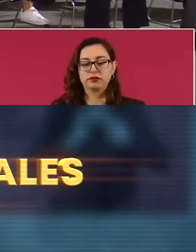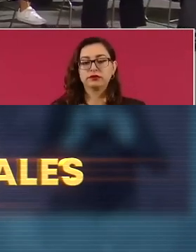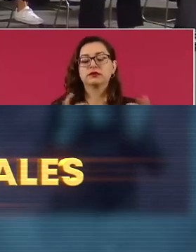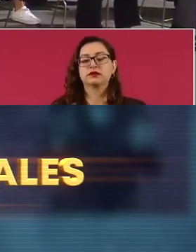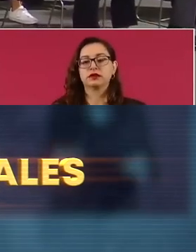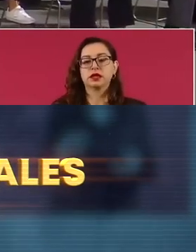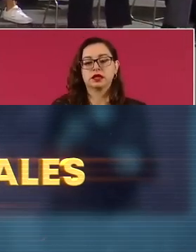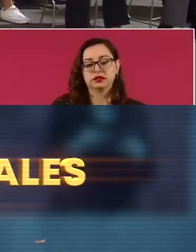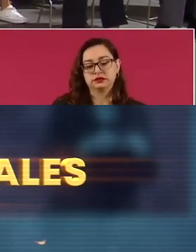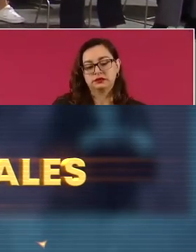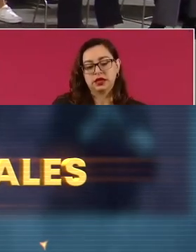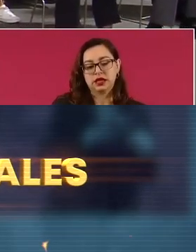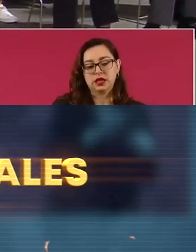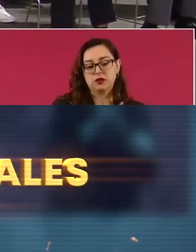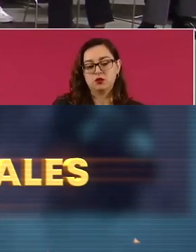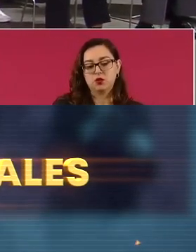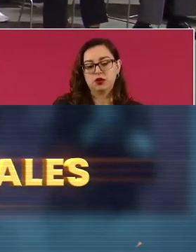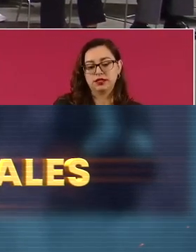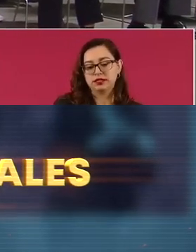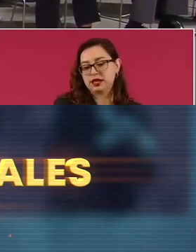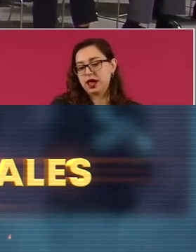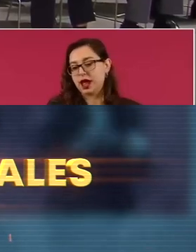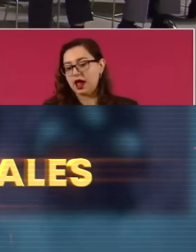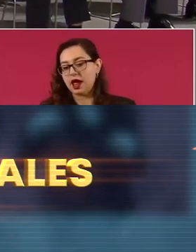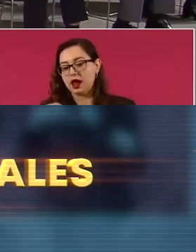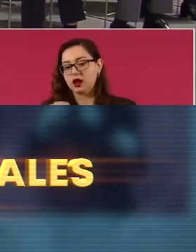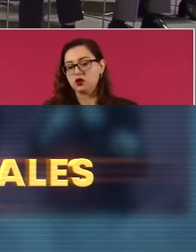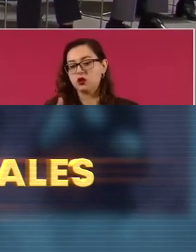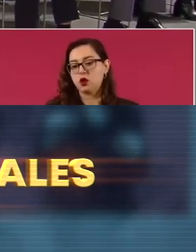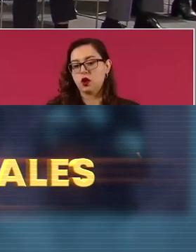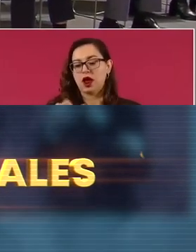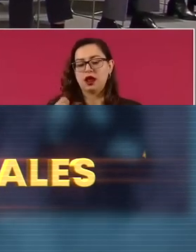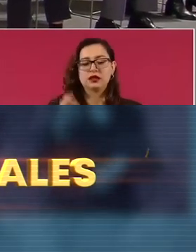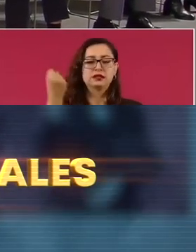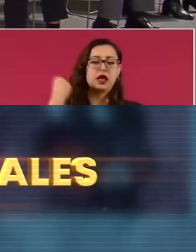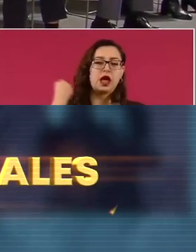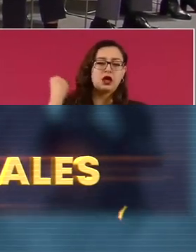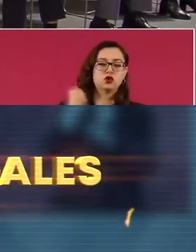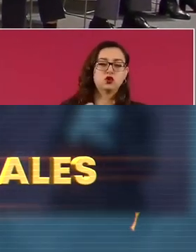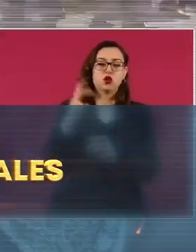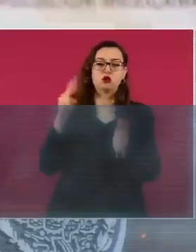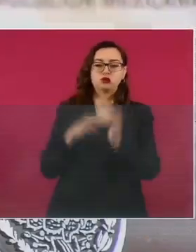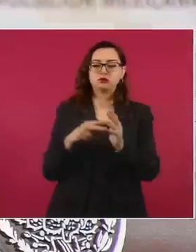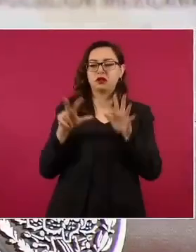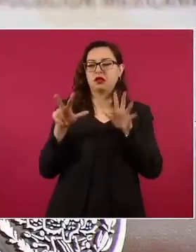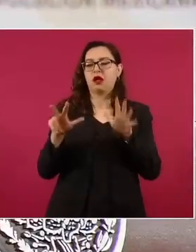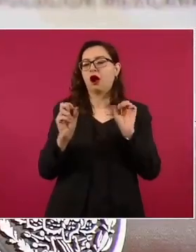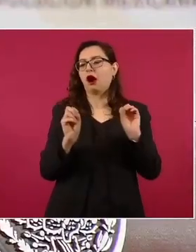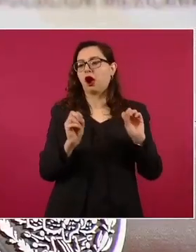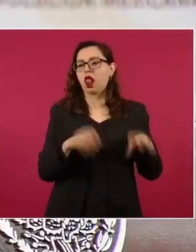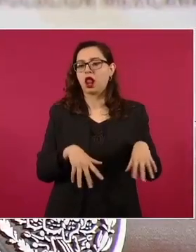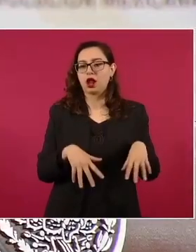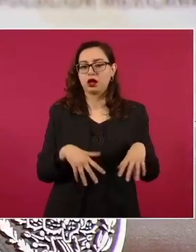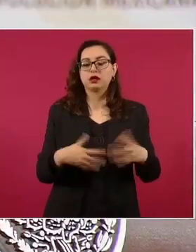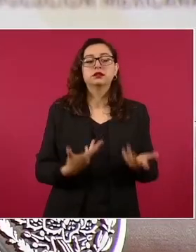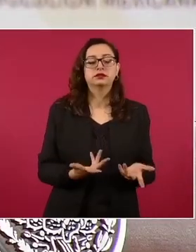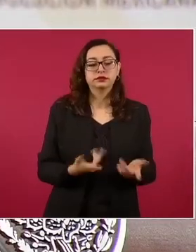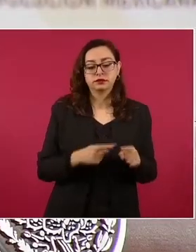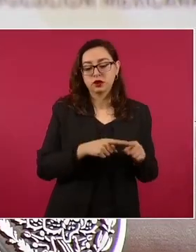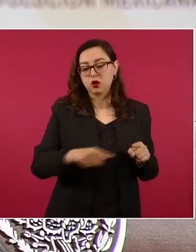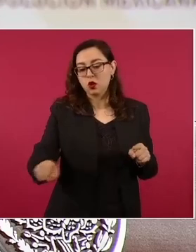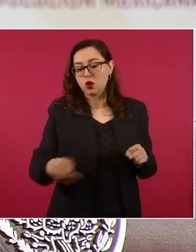Nogales es una obra que estaba inconclusa desde el año 2018 consiste en construir un tramo carretero de 4 kilómetros